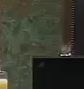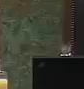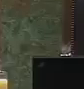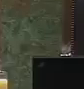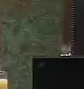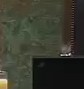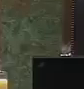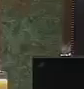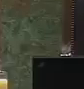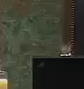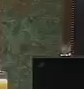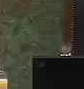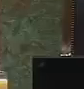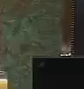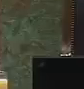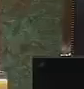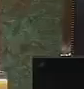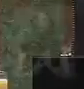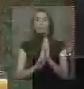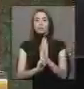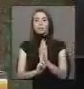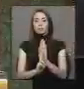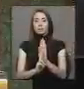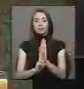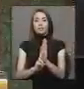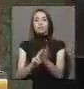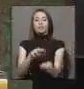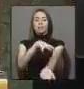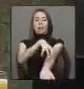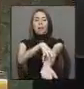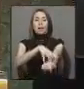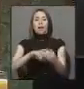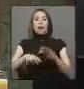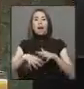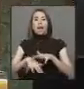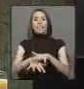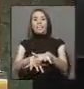solicitado el uso de la palabra el diputado representante de la región de Los Ríos. Diputado